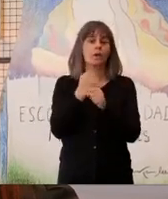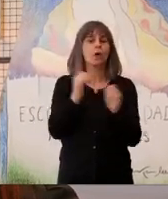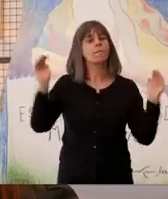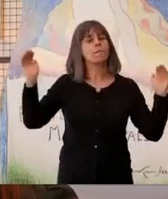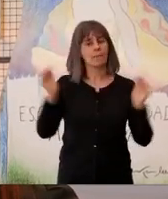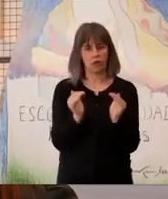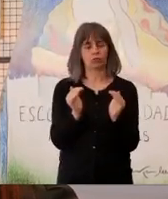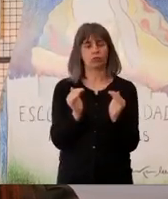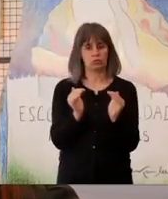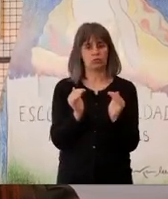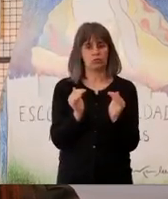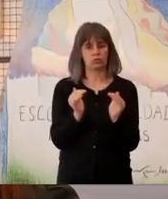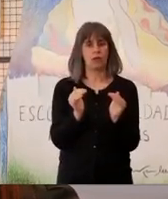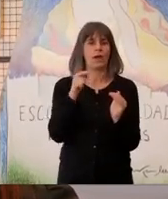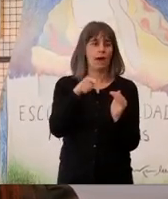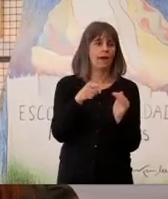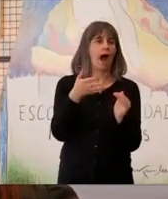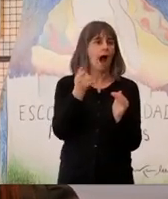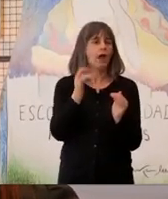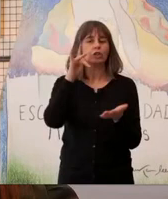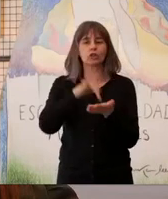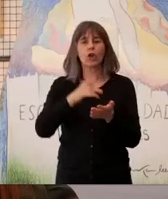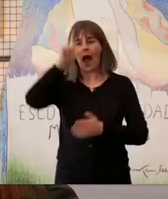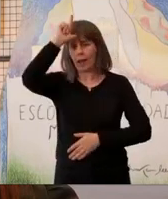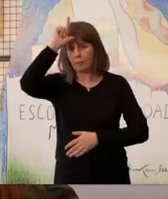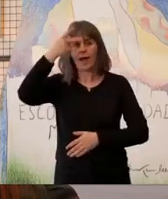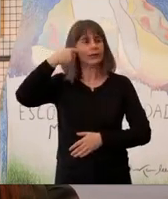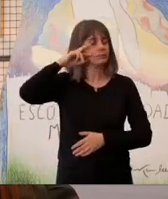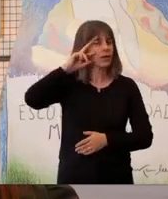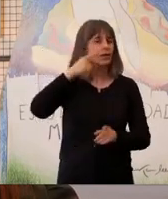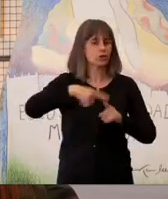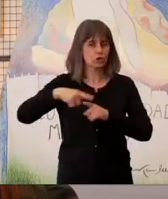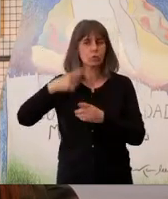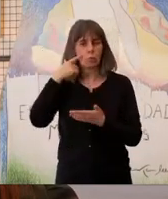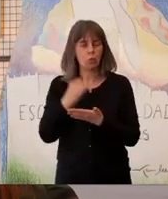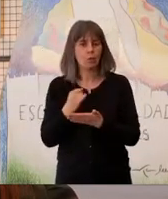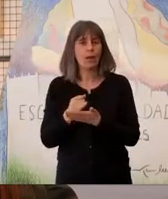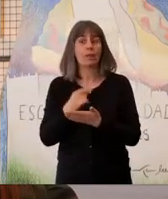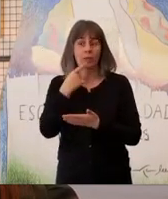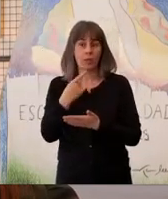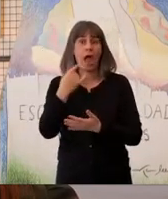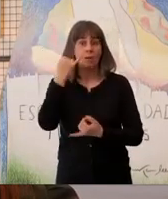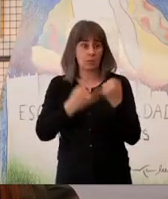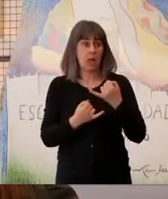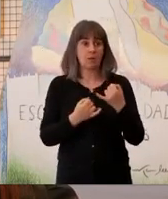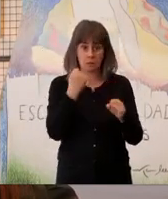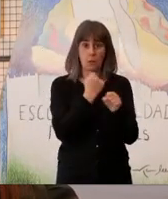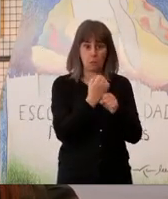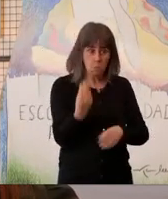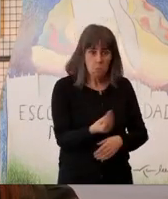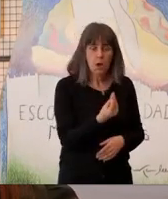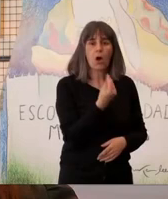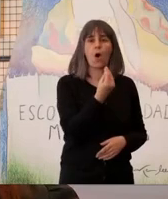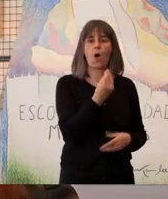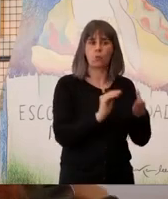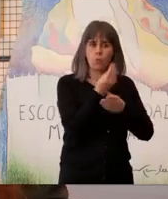y que además Pues hay experiencias en Alemania etcétera que se demuestra que incluso aumenta la productividad que hay toda